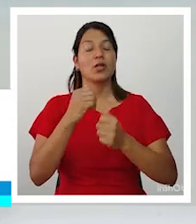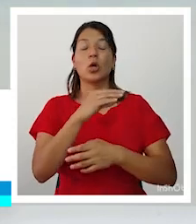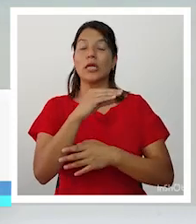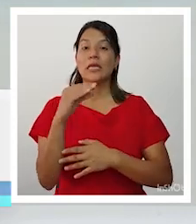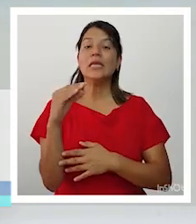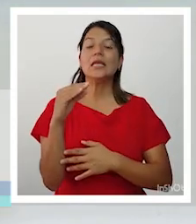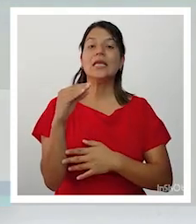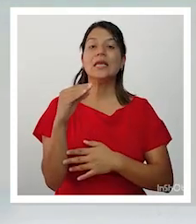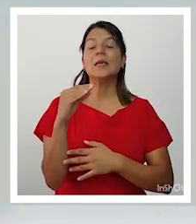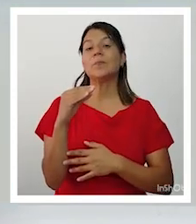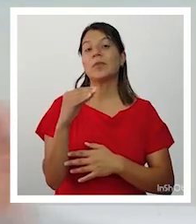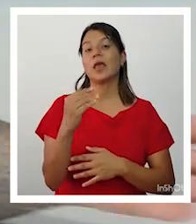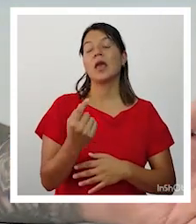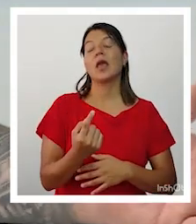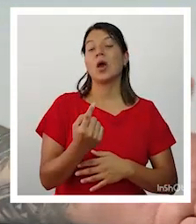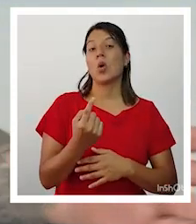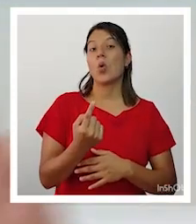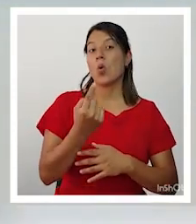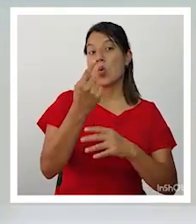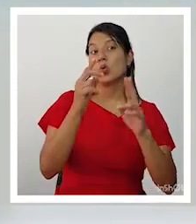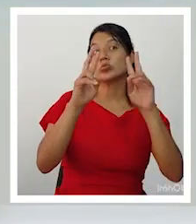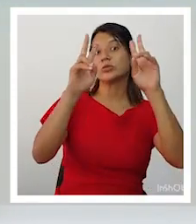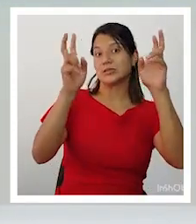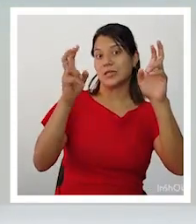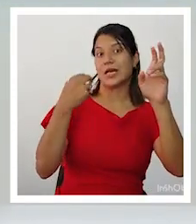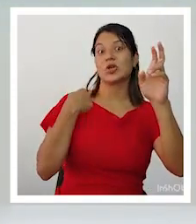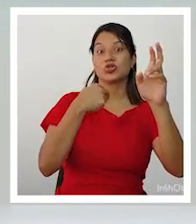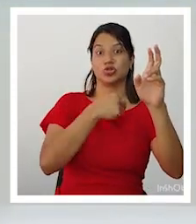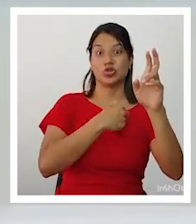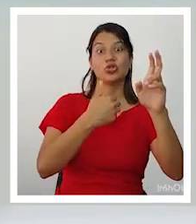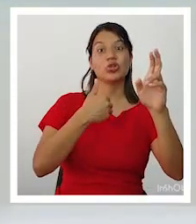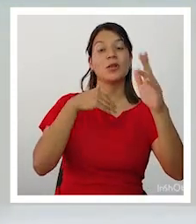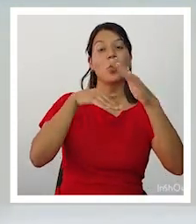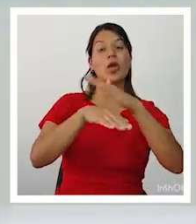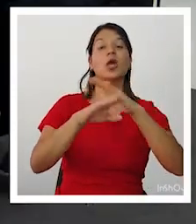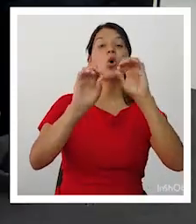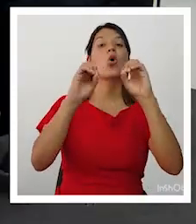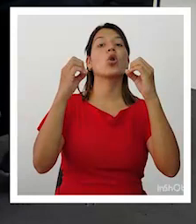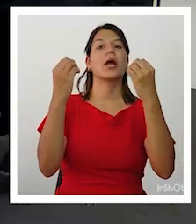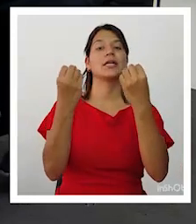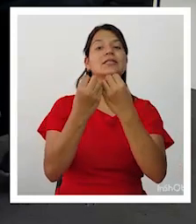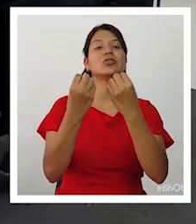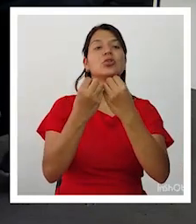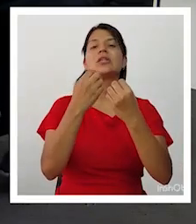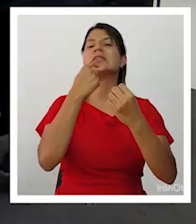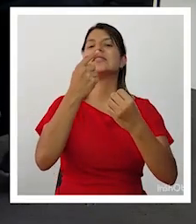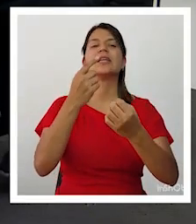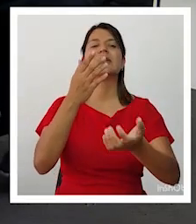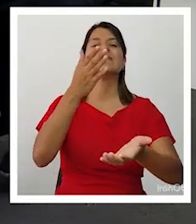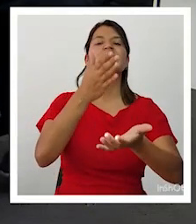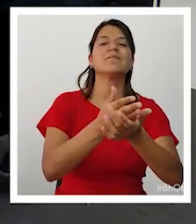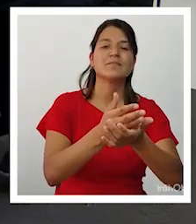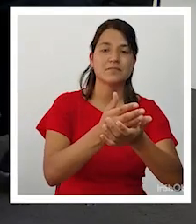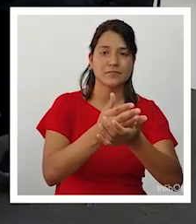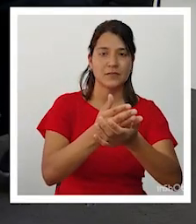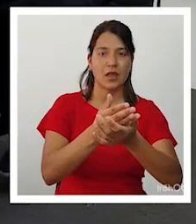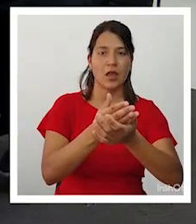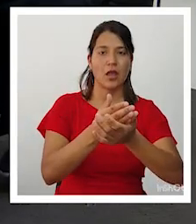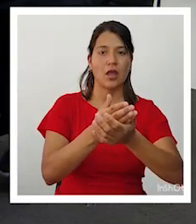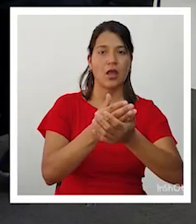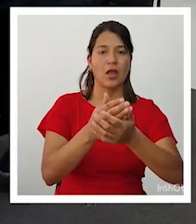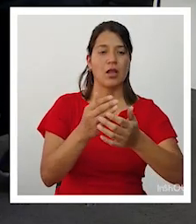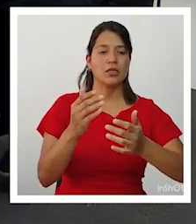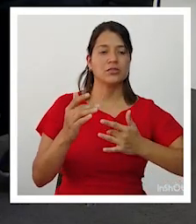de los lemas que teníamos también en la organización es saliendo de nuestra zona de confort. Y